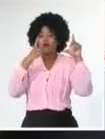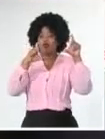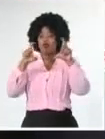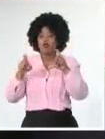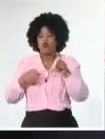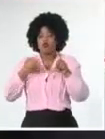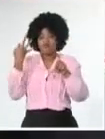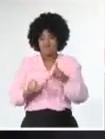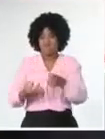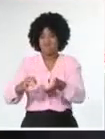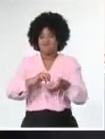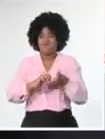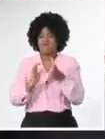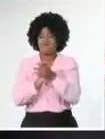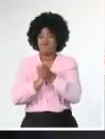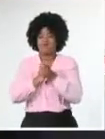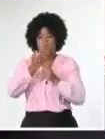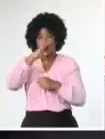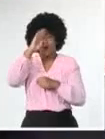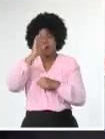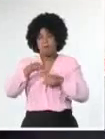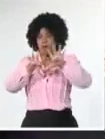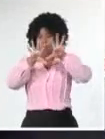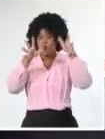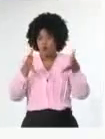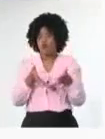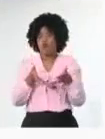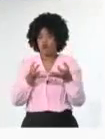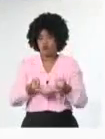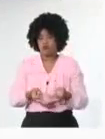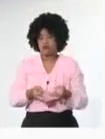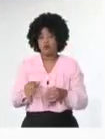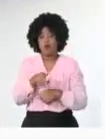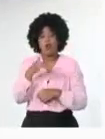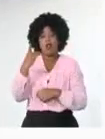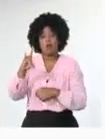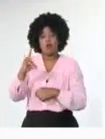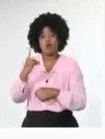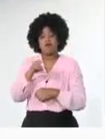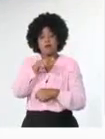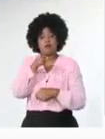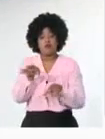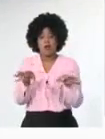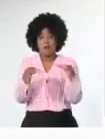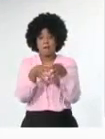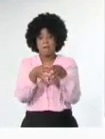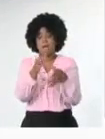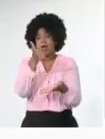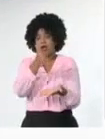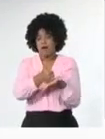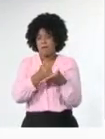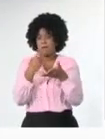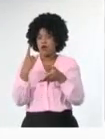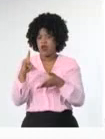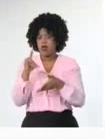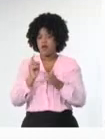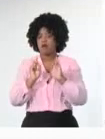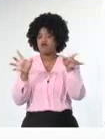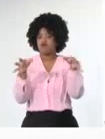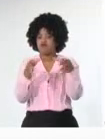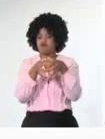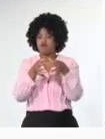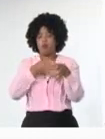la solidaridad con Cuba desplegada en el mundo. También en Bolivia, con nacionales residentes en Santa Cruz, se reunieron para expresar su apoyo